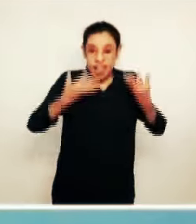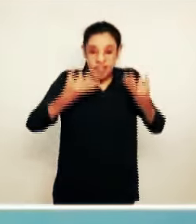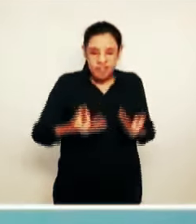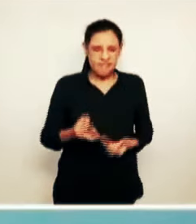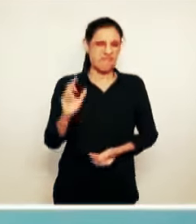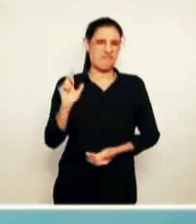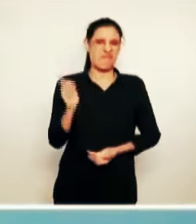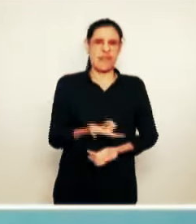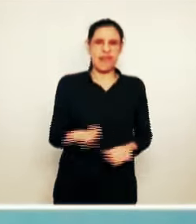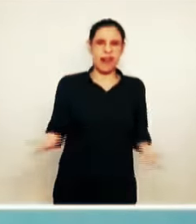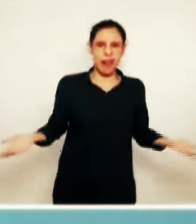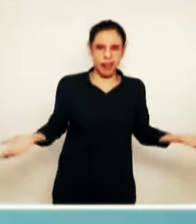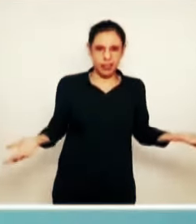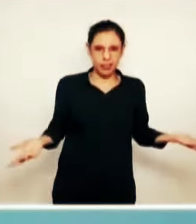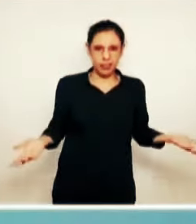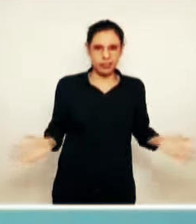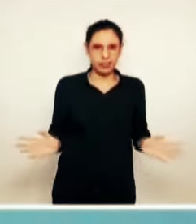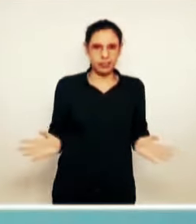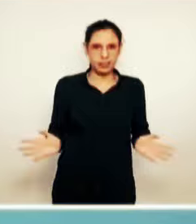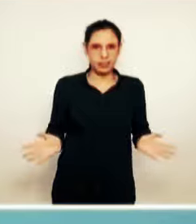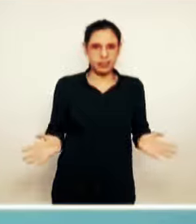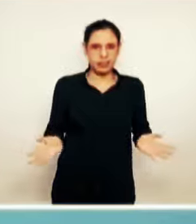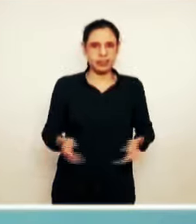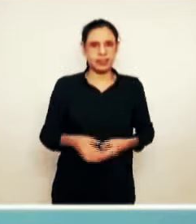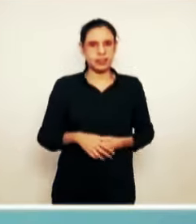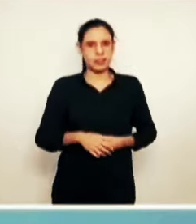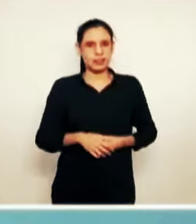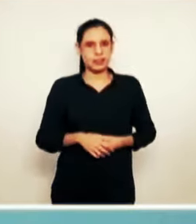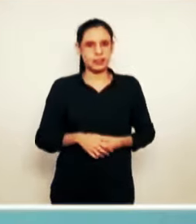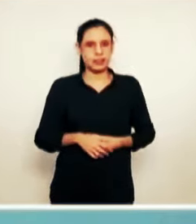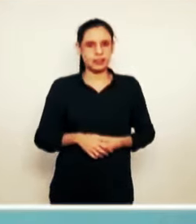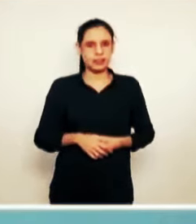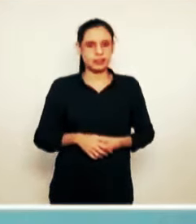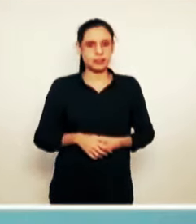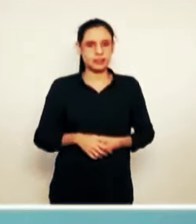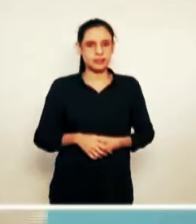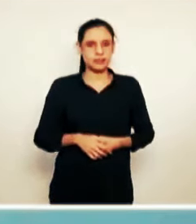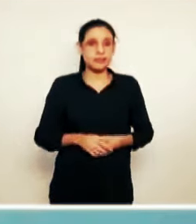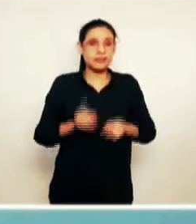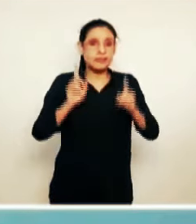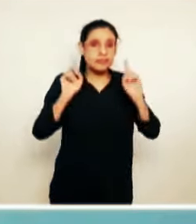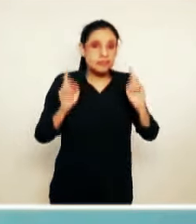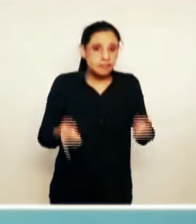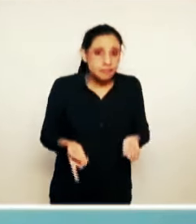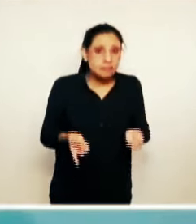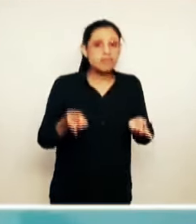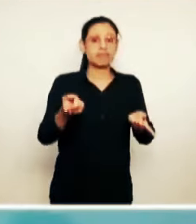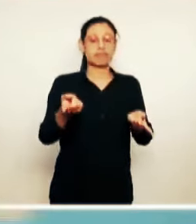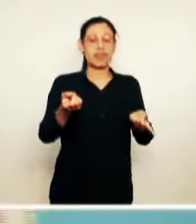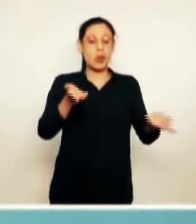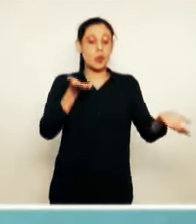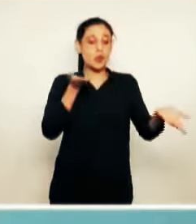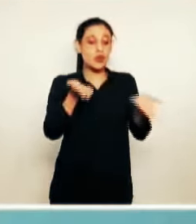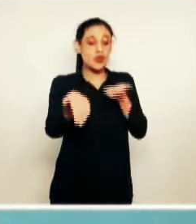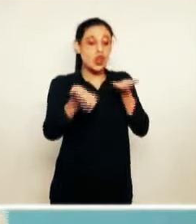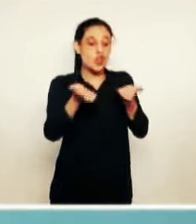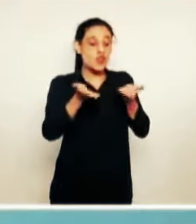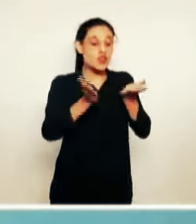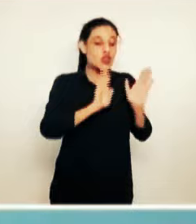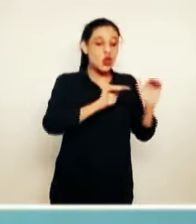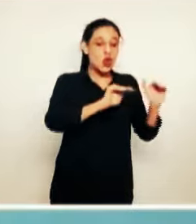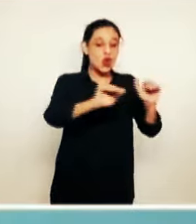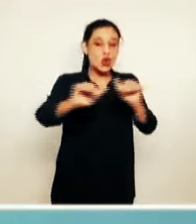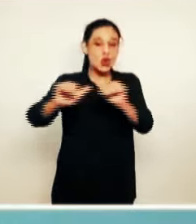¿qué tiene de eficiente remunerar por un mismo servicio que